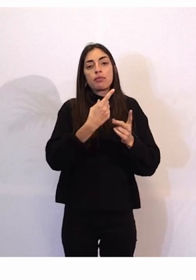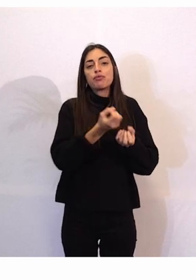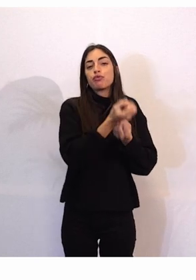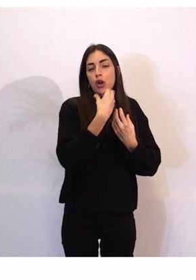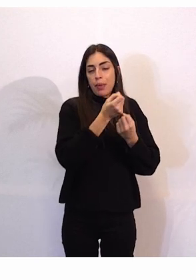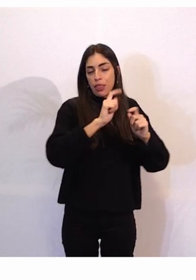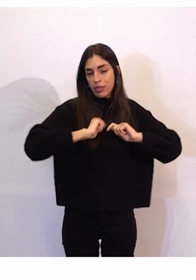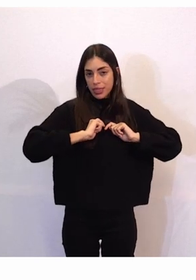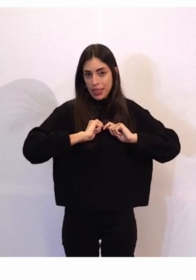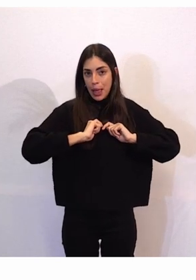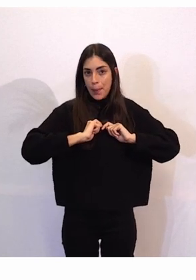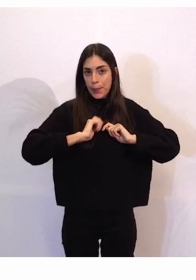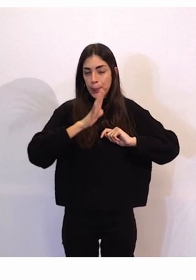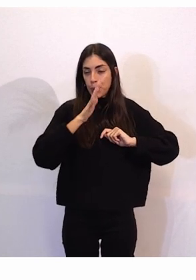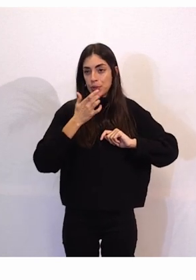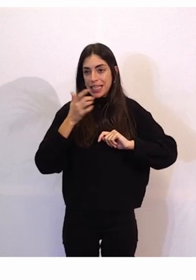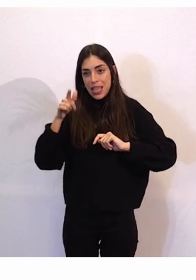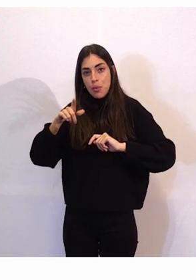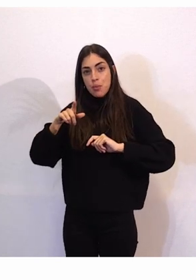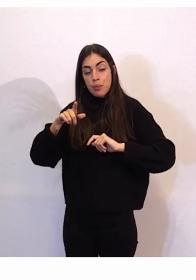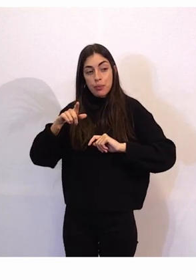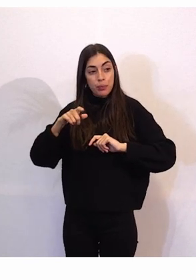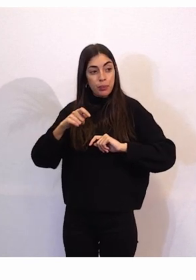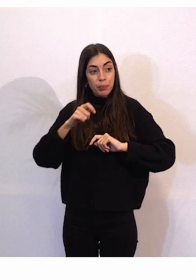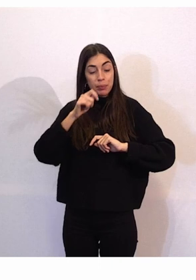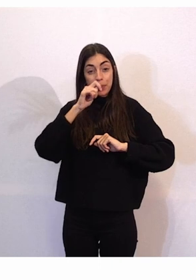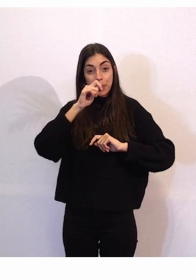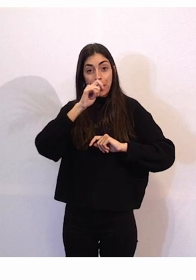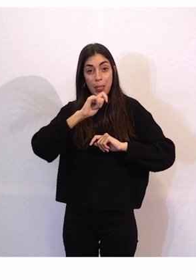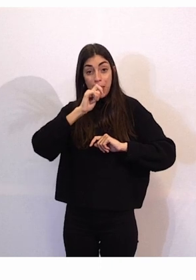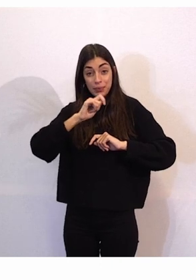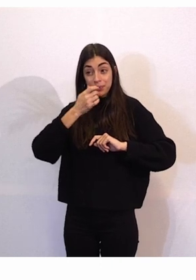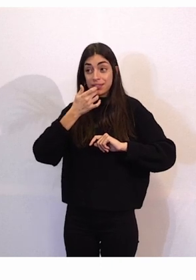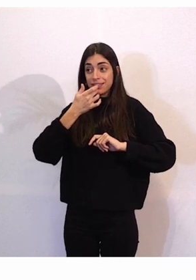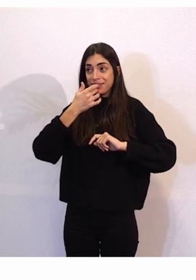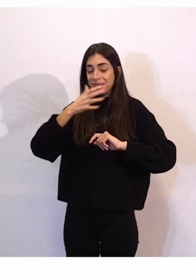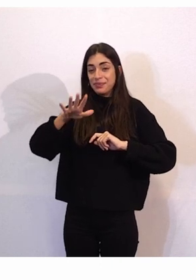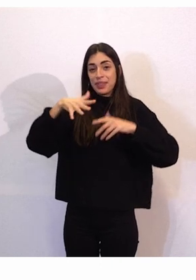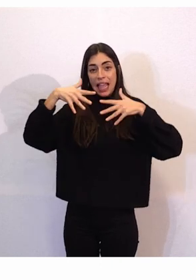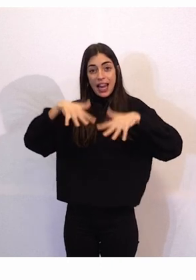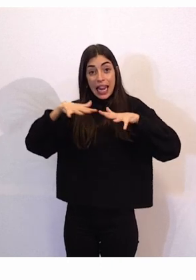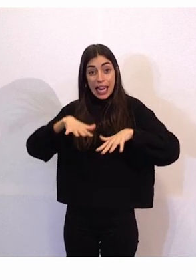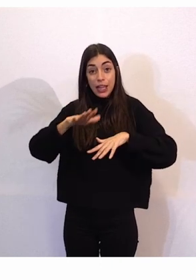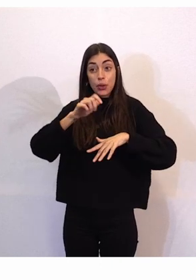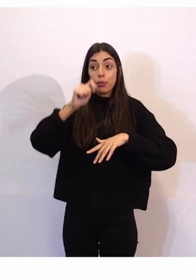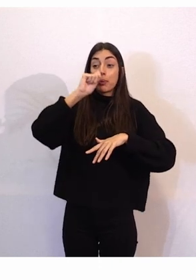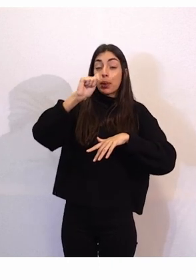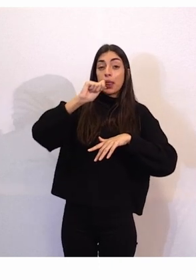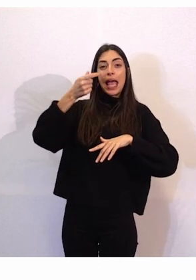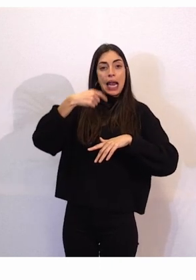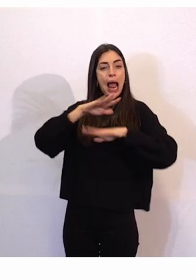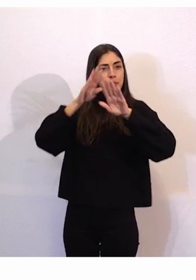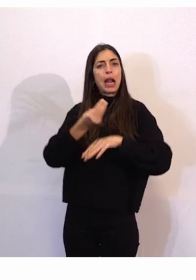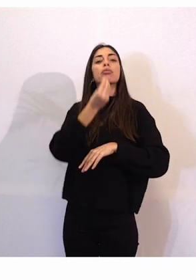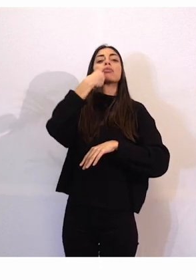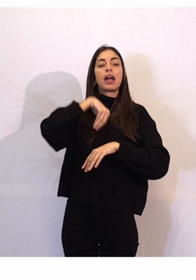dar señales. Porque si es capaz de hacer así, si tú le metes el líquido, lo traga con la succión.